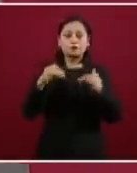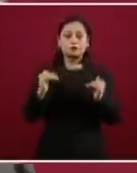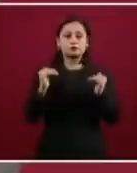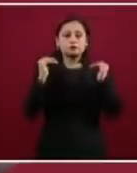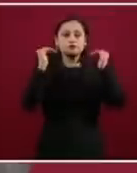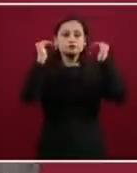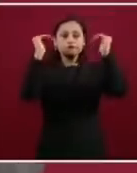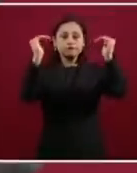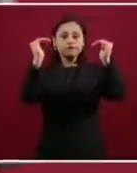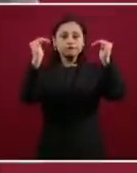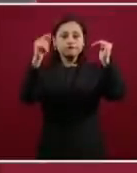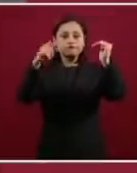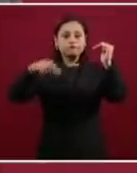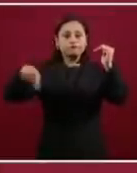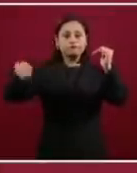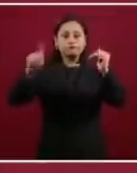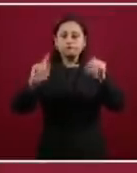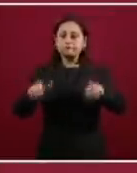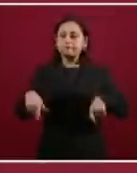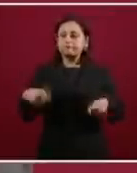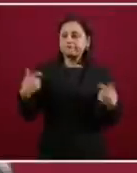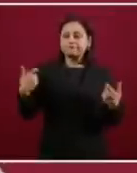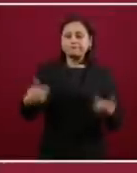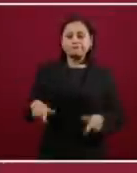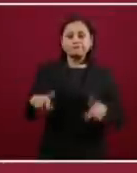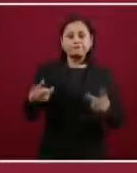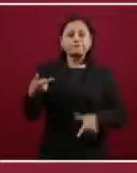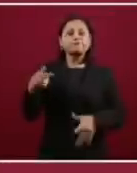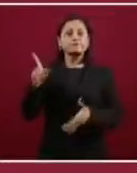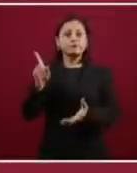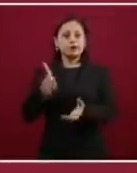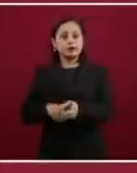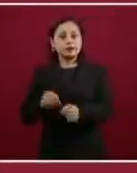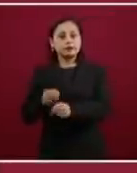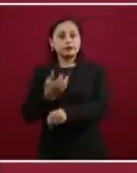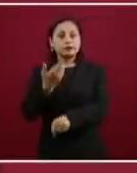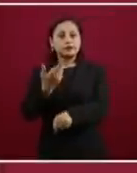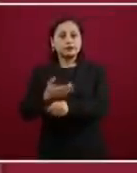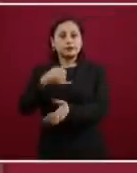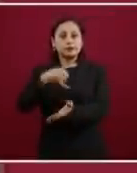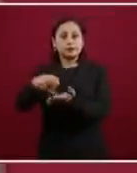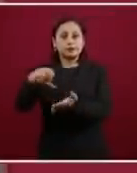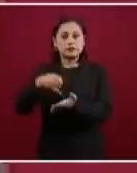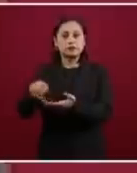los que tenían influencia en la Secretaría de Agricultura,